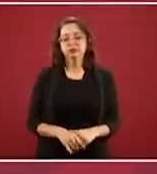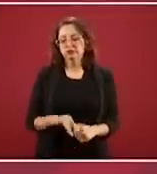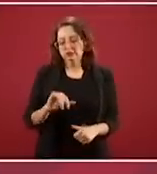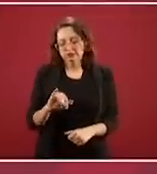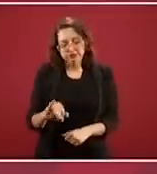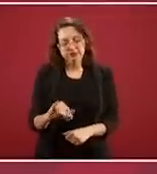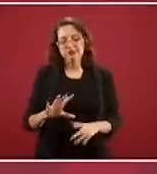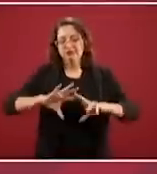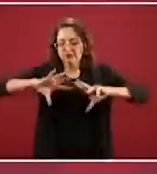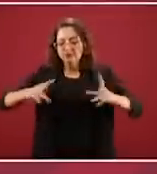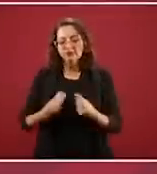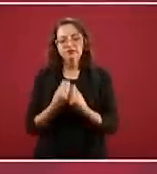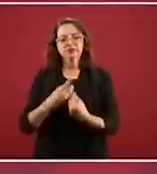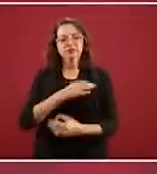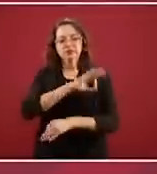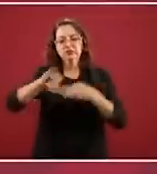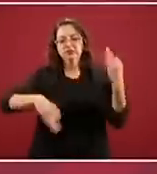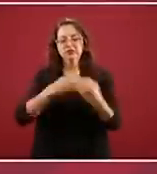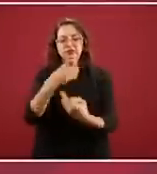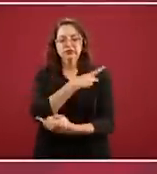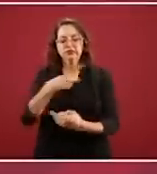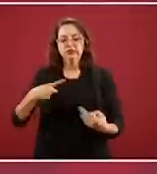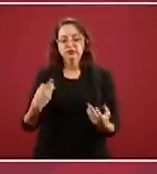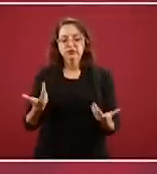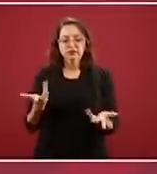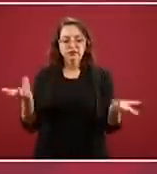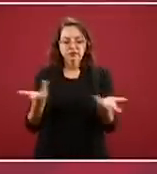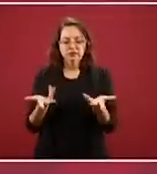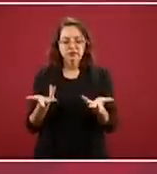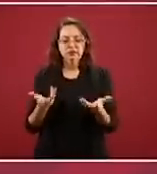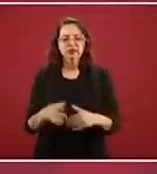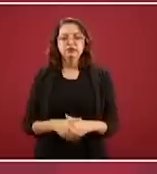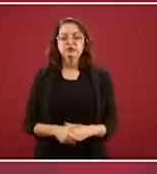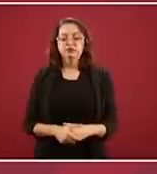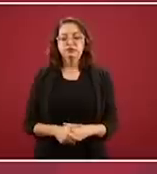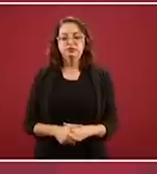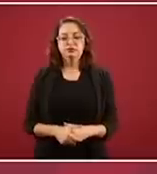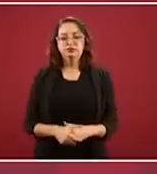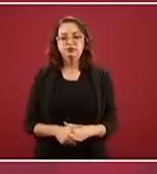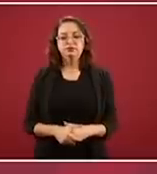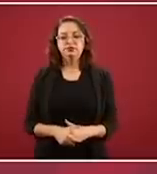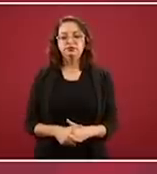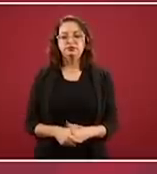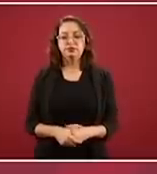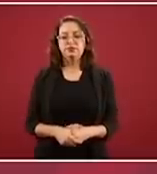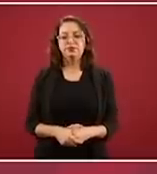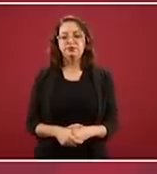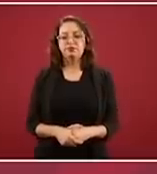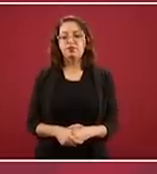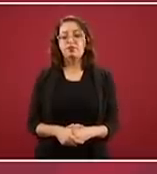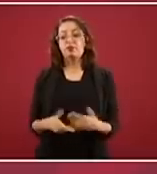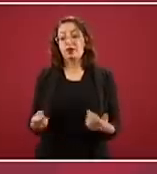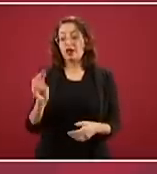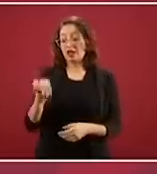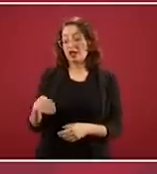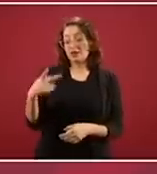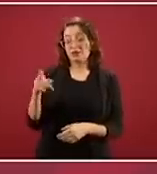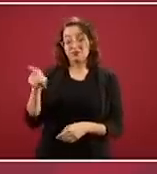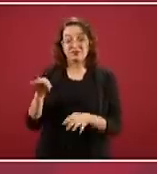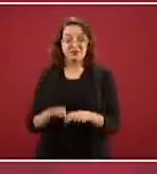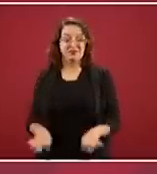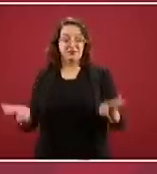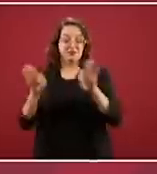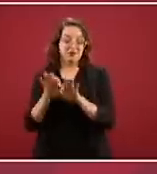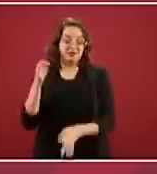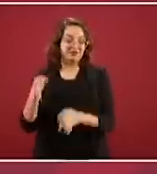integral, conjunta, todos. Cuenta mucho el papel de los ministerios públicos, de